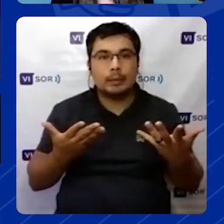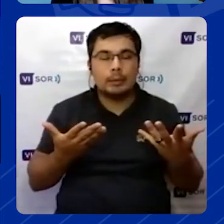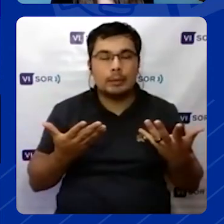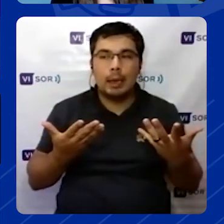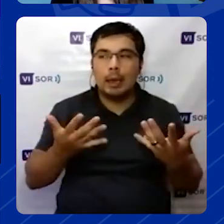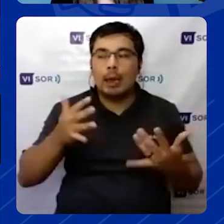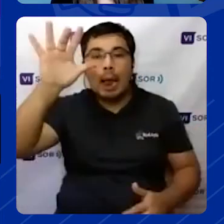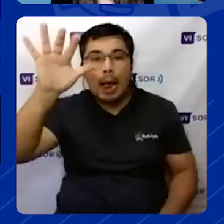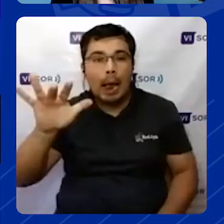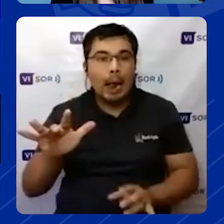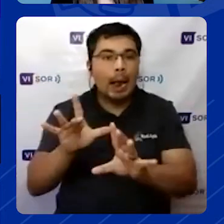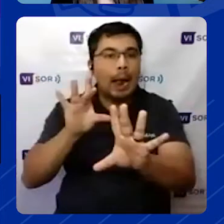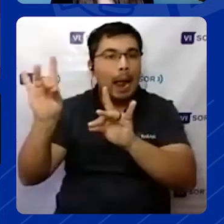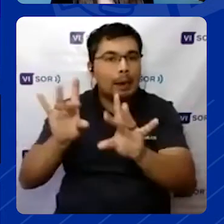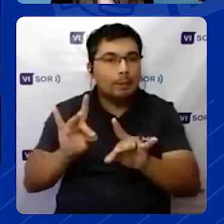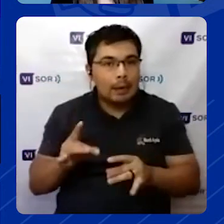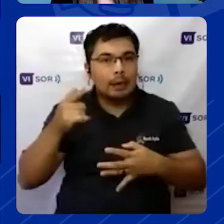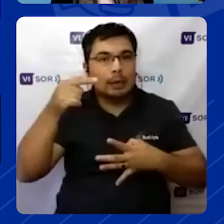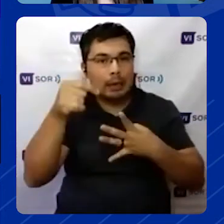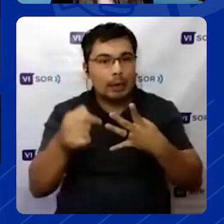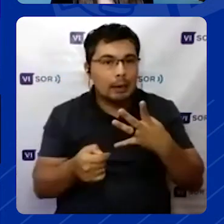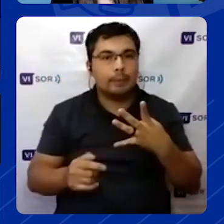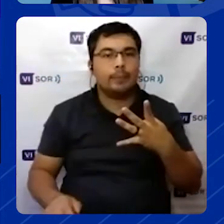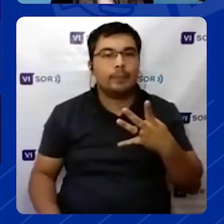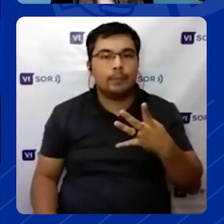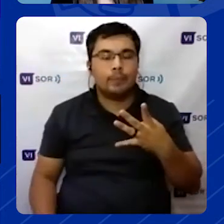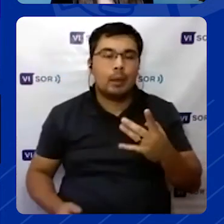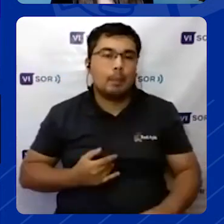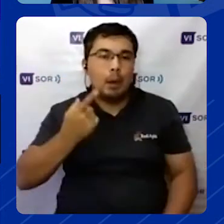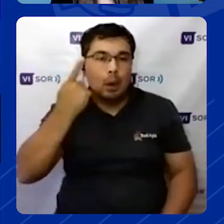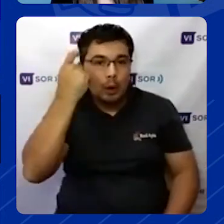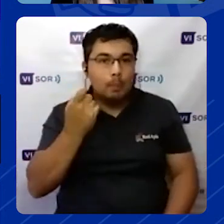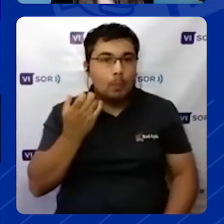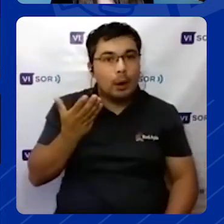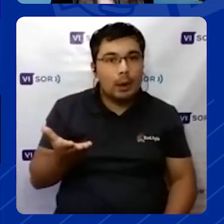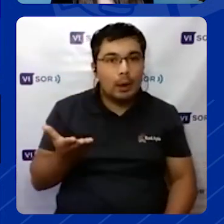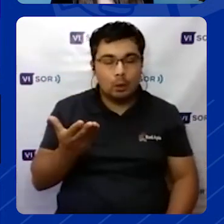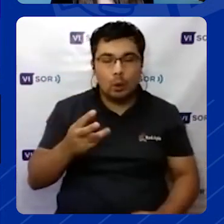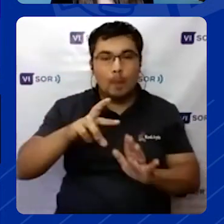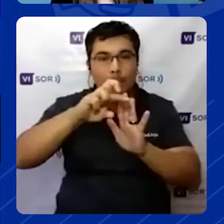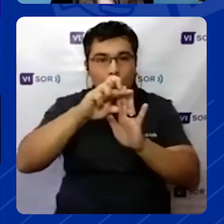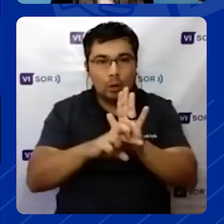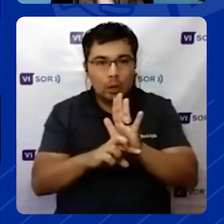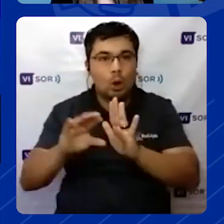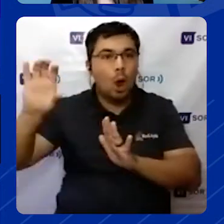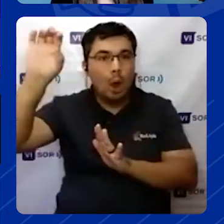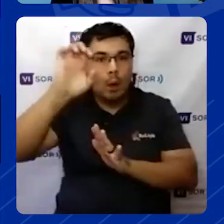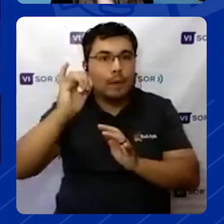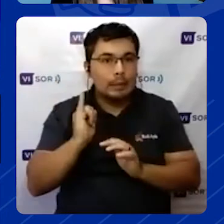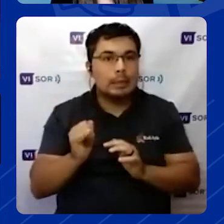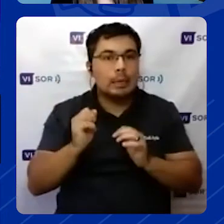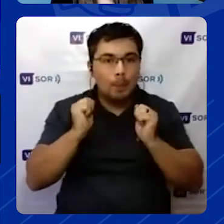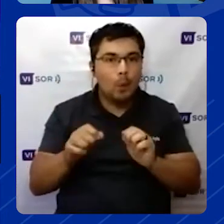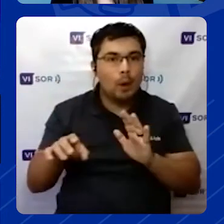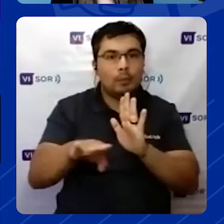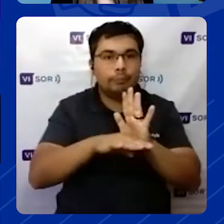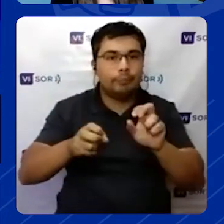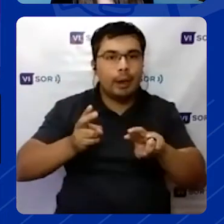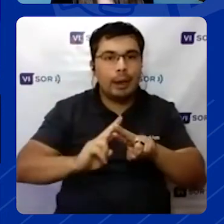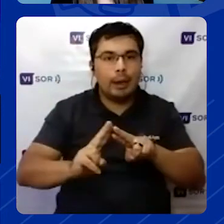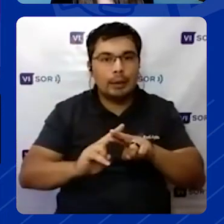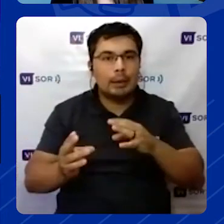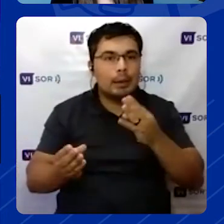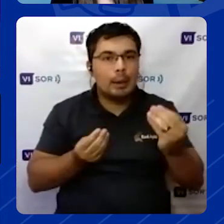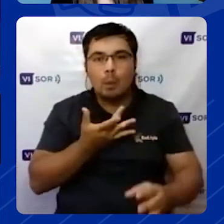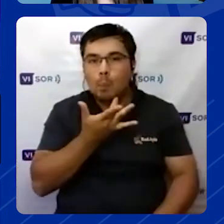es tan sencillo, pero sin embargo creemos que a través de estos proyectos europeos sí se pueden sentar las bases porque uno